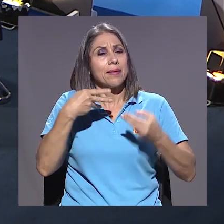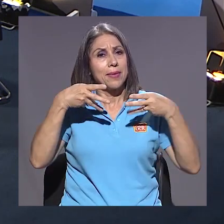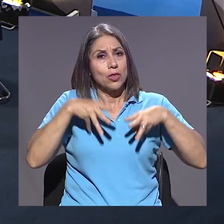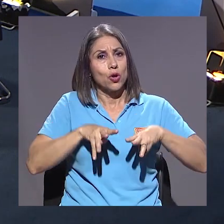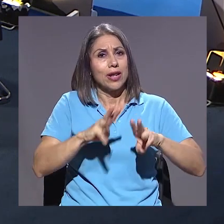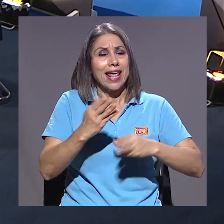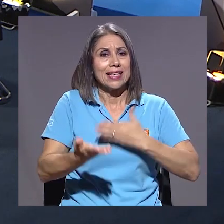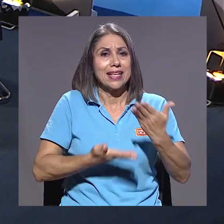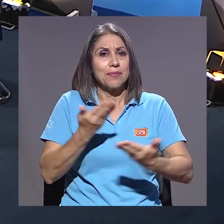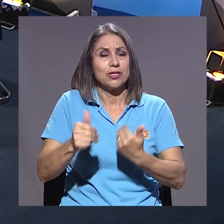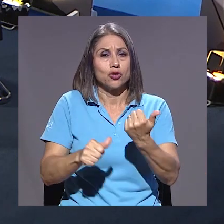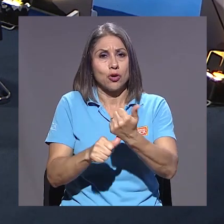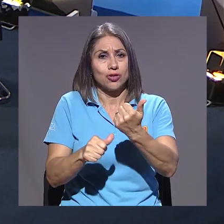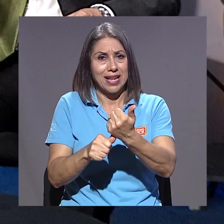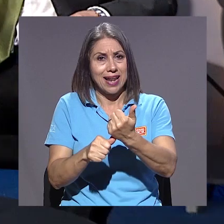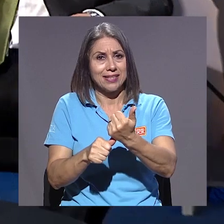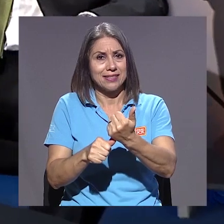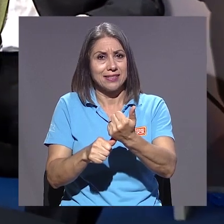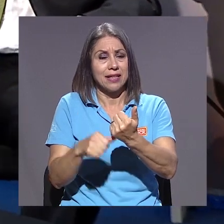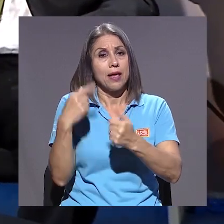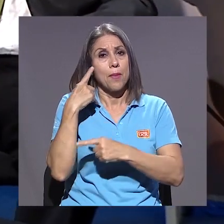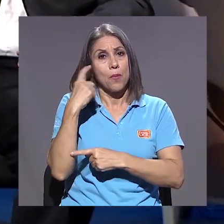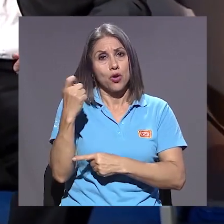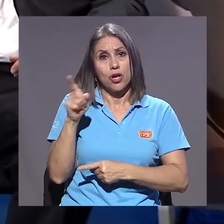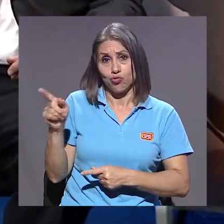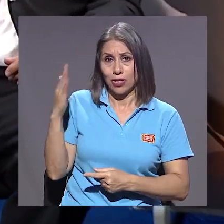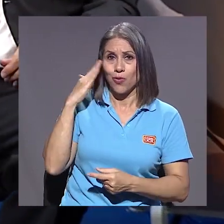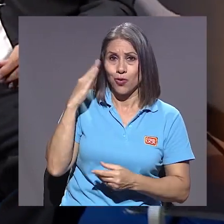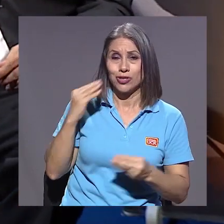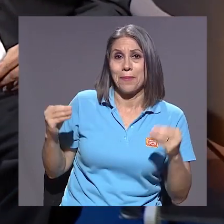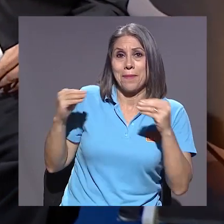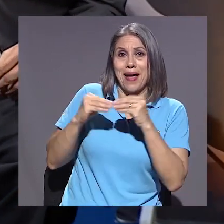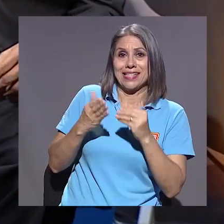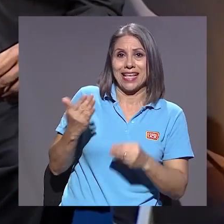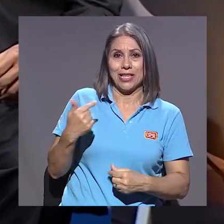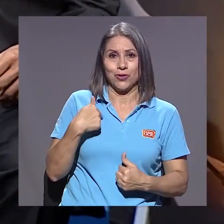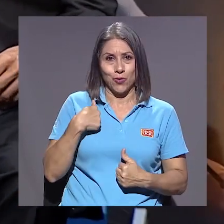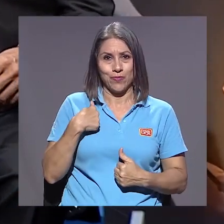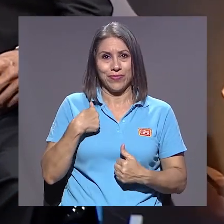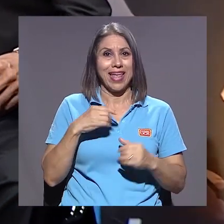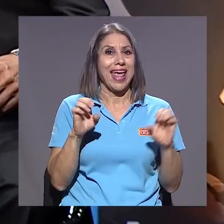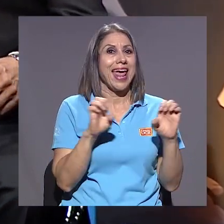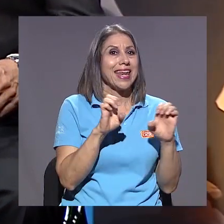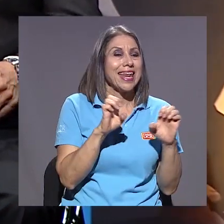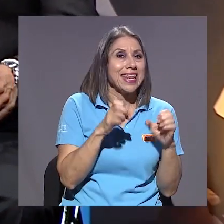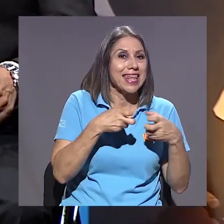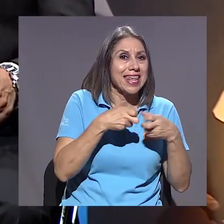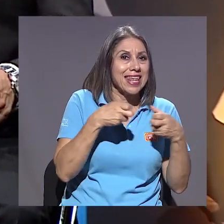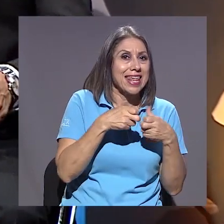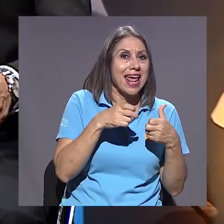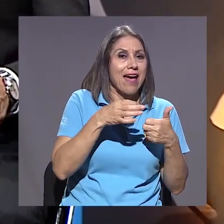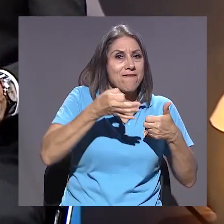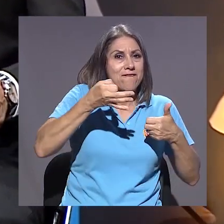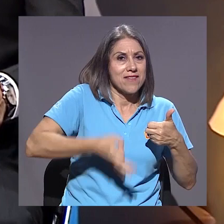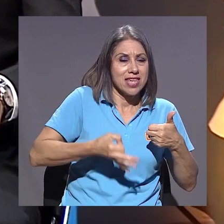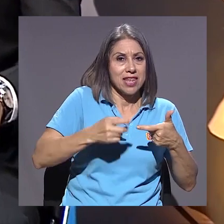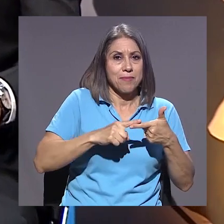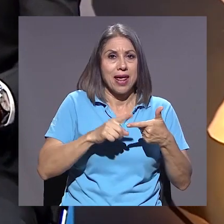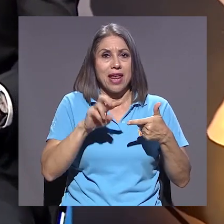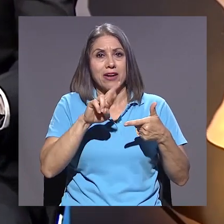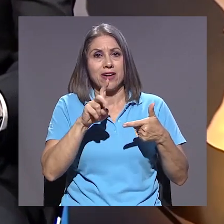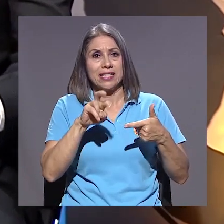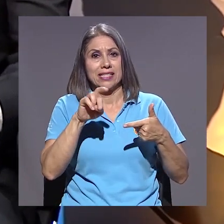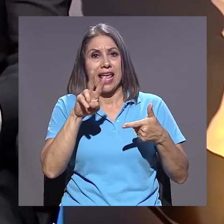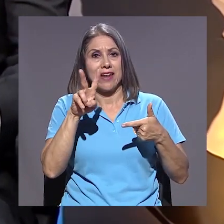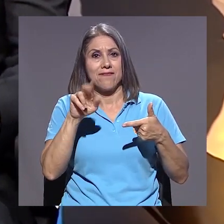servicios auxiliares. Porque la energía, bueno, usted conoce más que mi persona, la energía firme, la reserva rodante, etcétera, tienen un valor